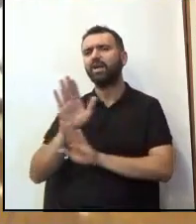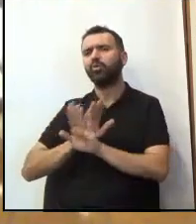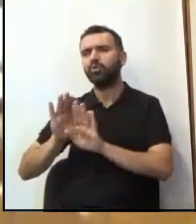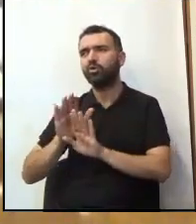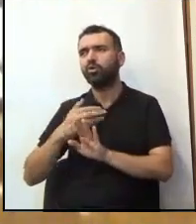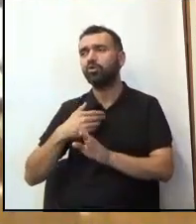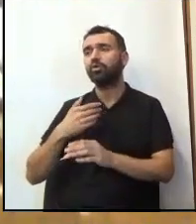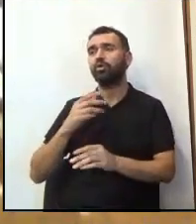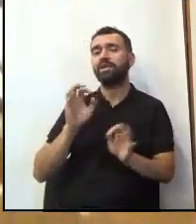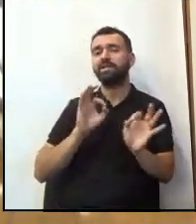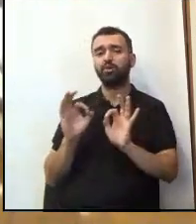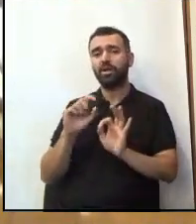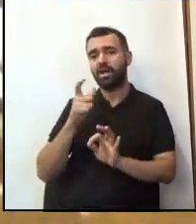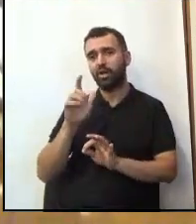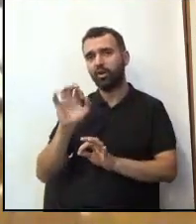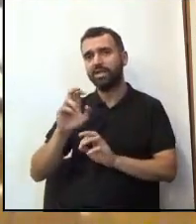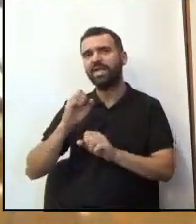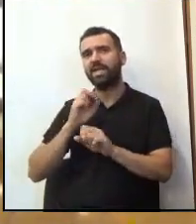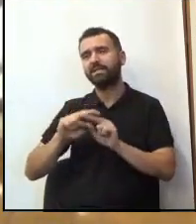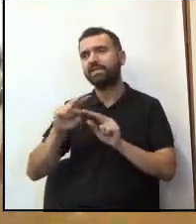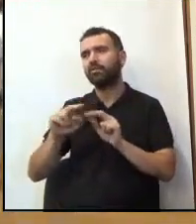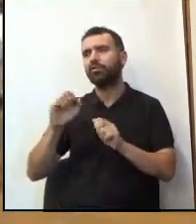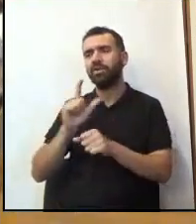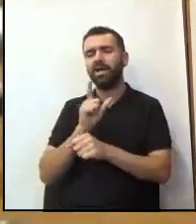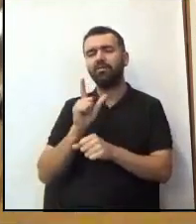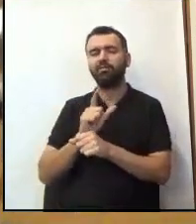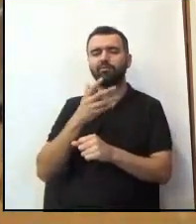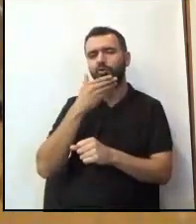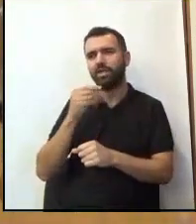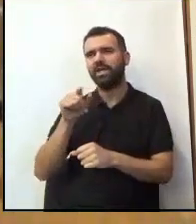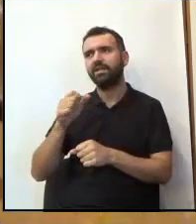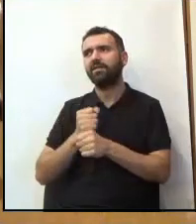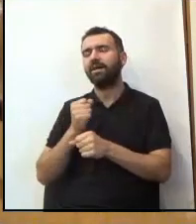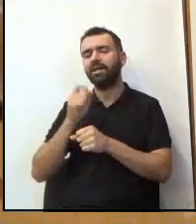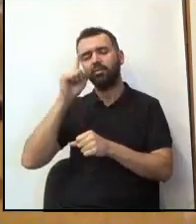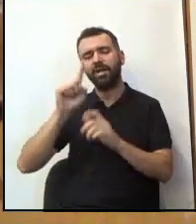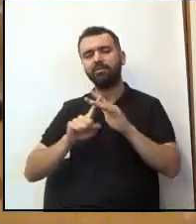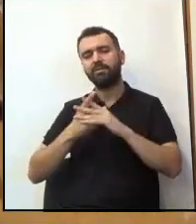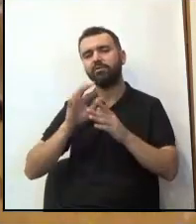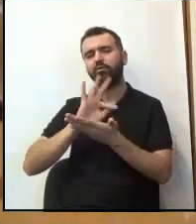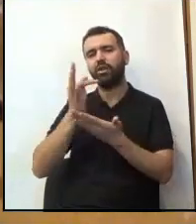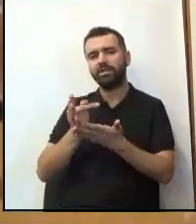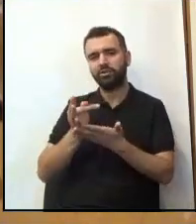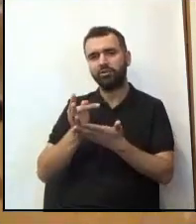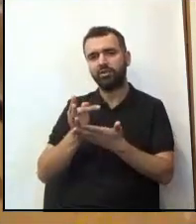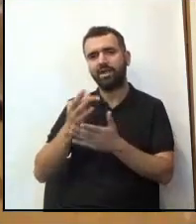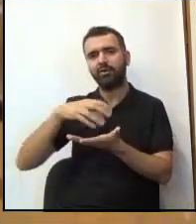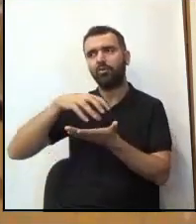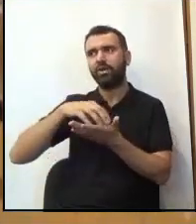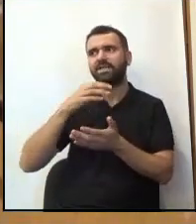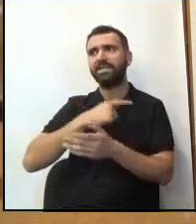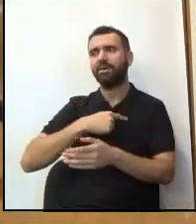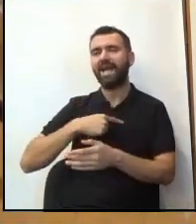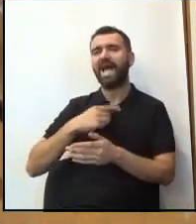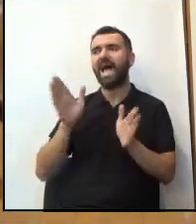Gloria están realizando una labor preciosa. Ellas están trabajando para tener una fundación en la comuna que se llamará Ángel de mi Guarda, la